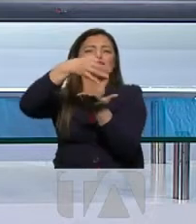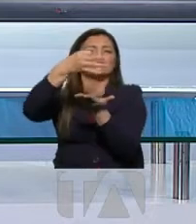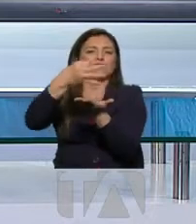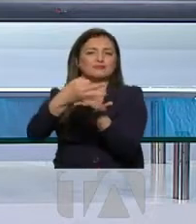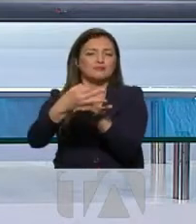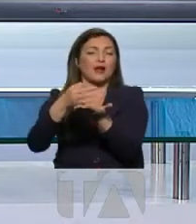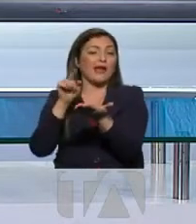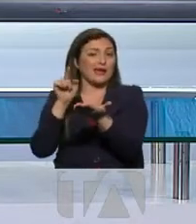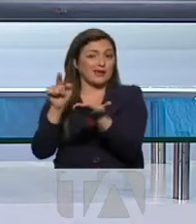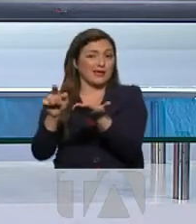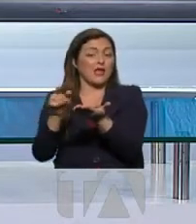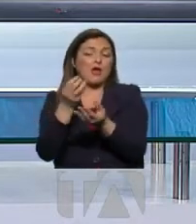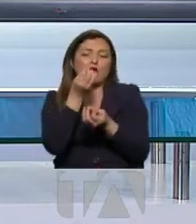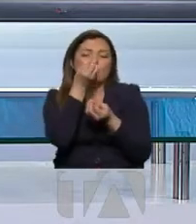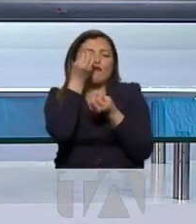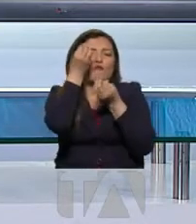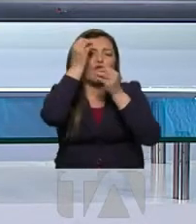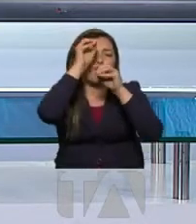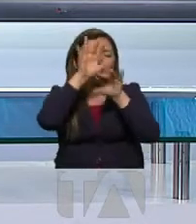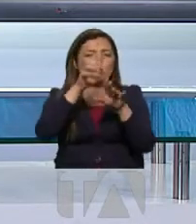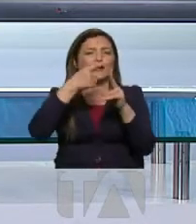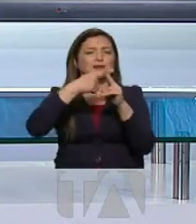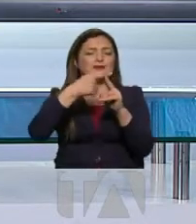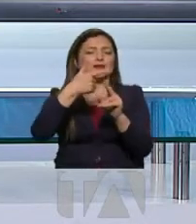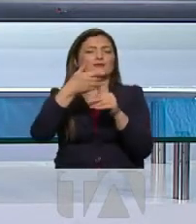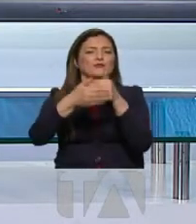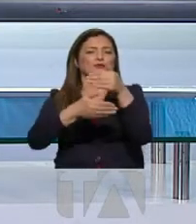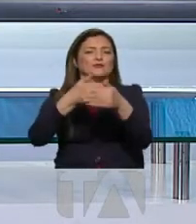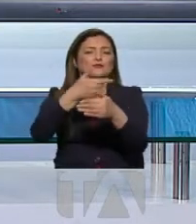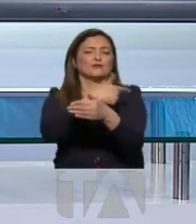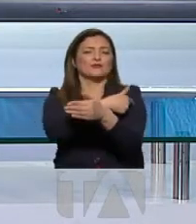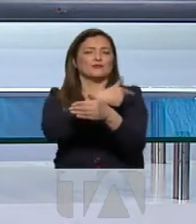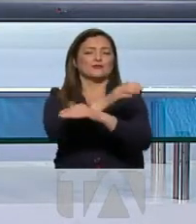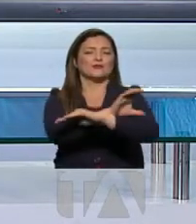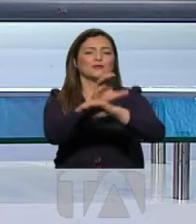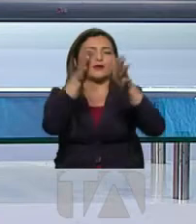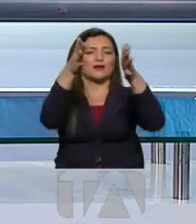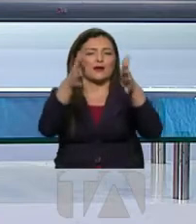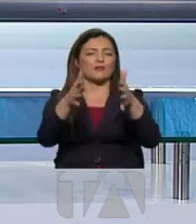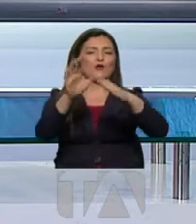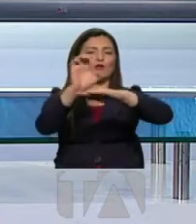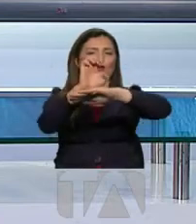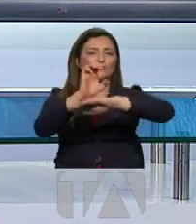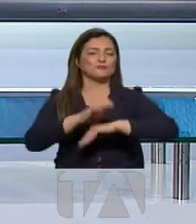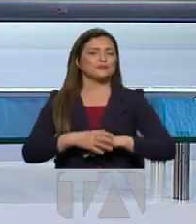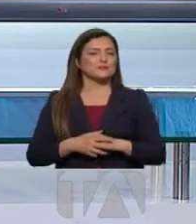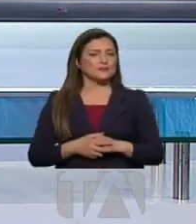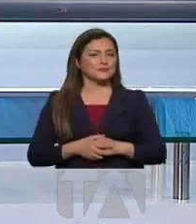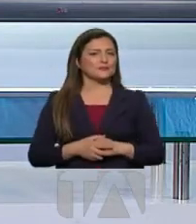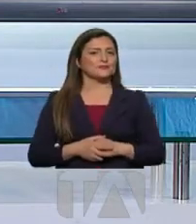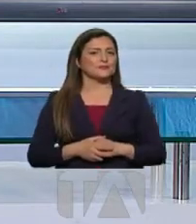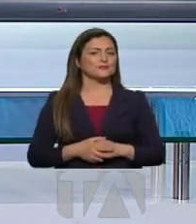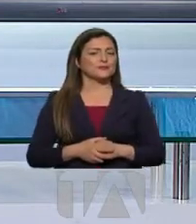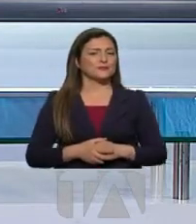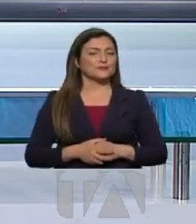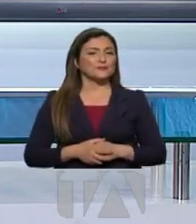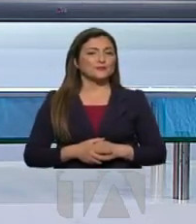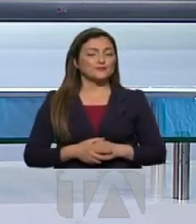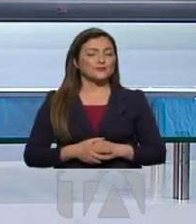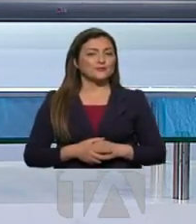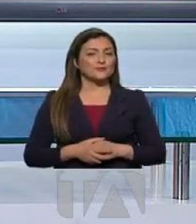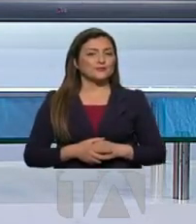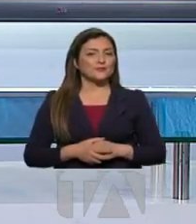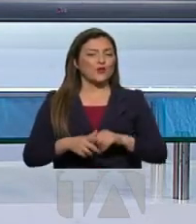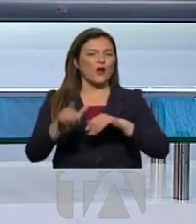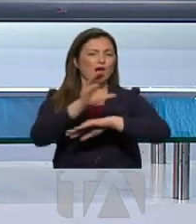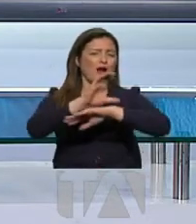donde anunció el inicio del proceso de inoculación a los agricultores del país. Estos últimos, quienes se encuentren en